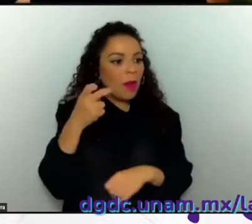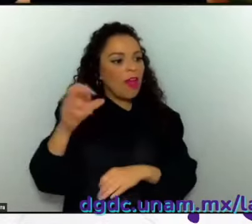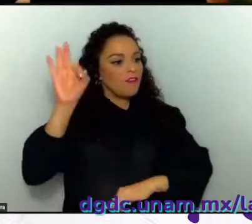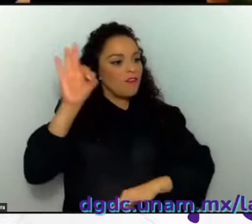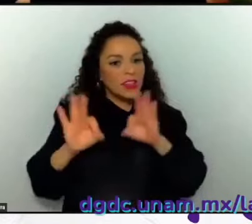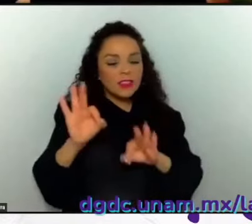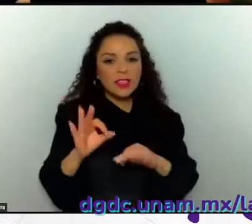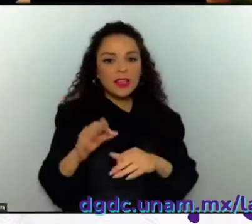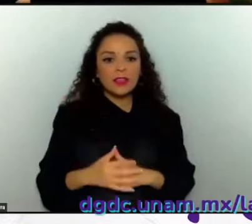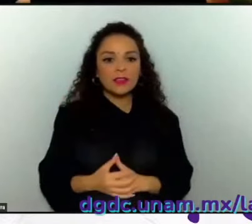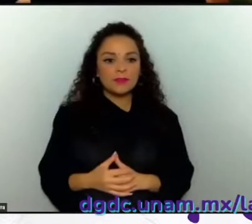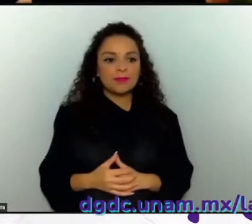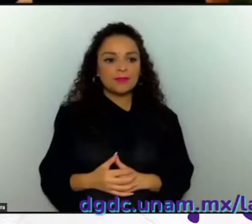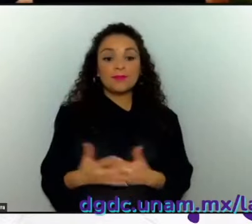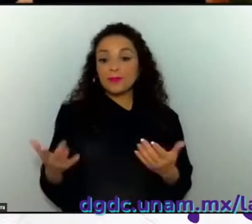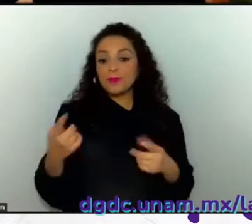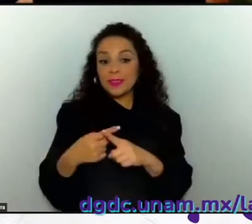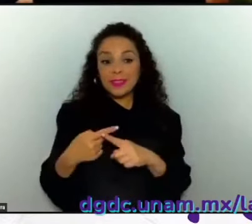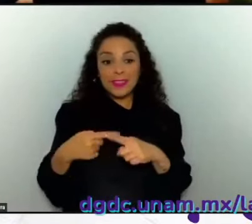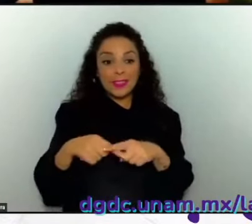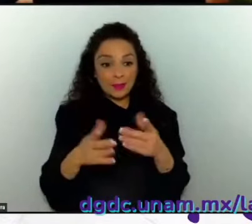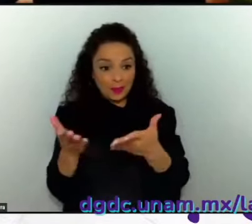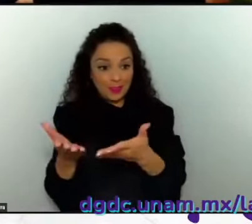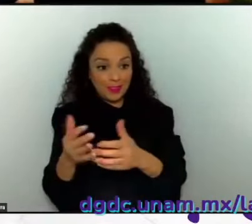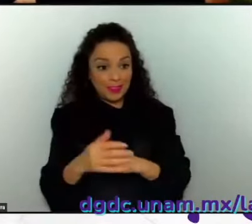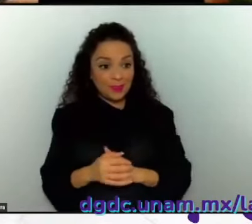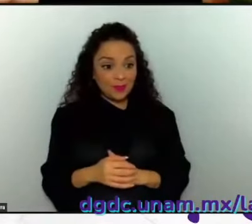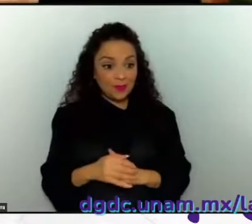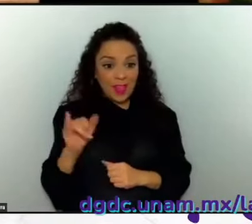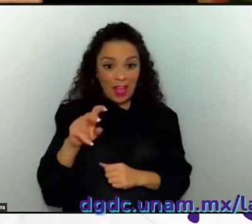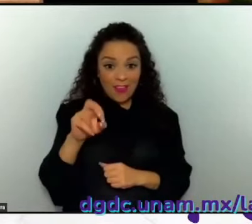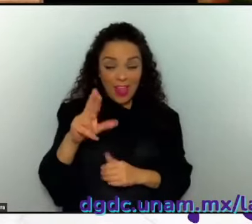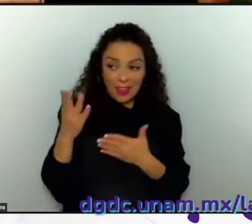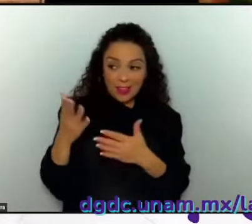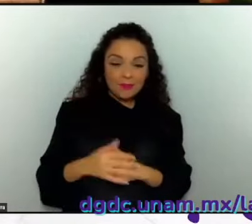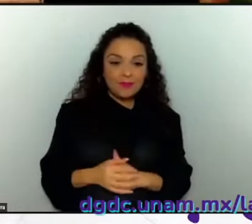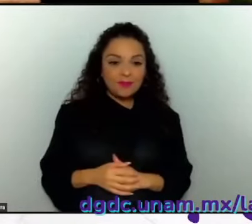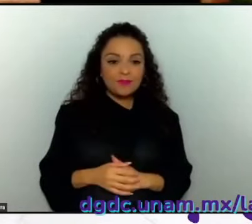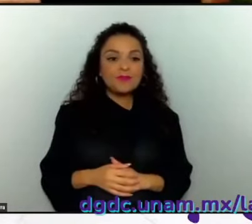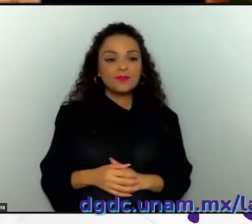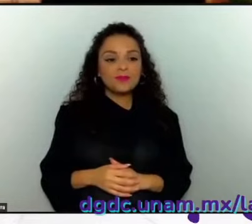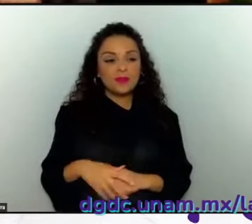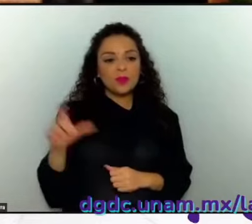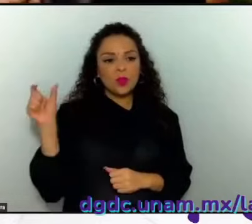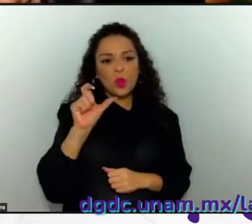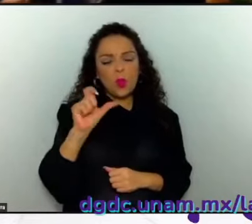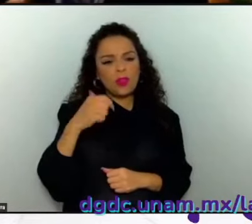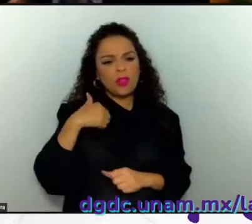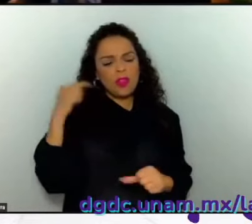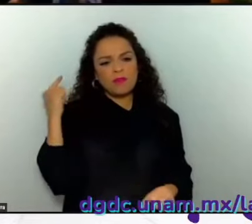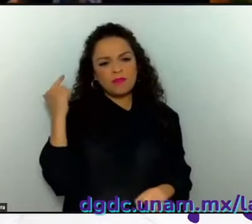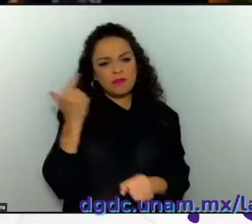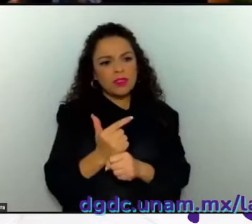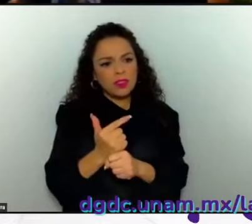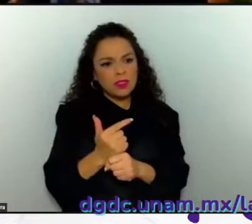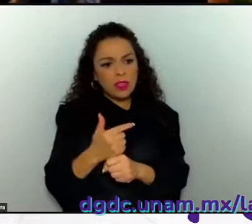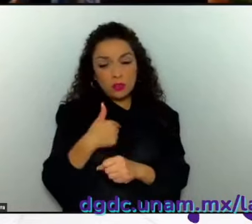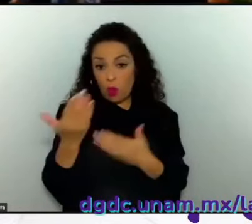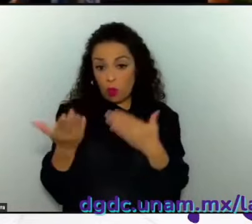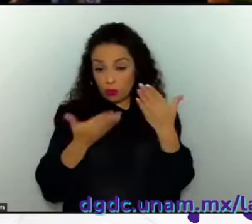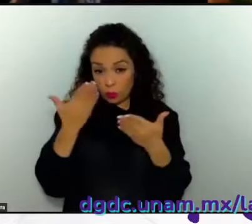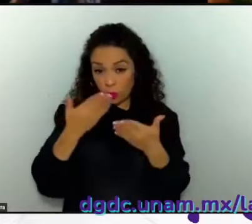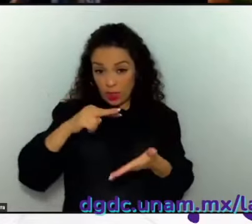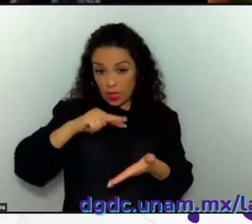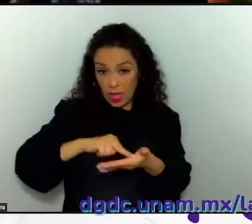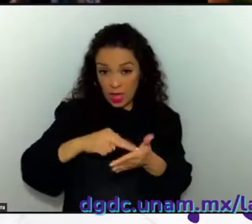Gaby, ¿quieres empezar? Bueno, yo un poco lo que decía antes, de cuando me di cuenta de que yo es que estudié ingeniería, y